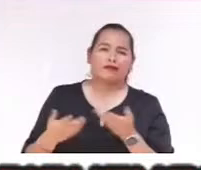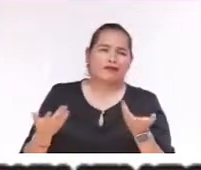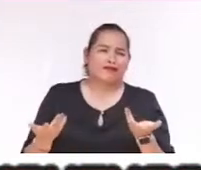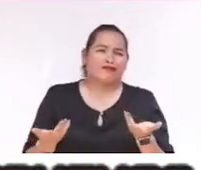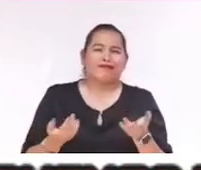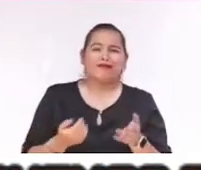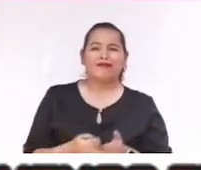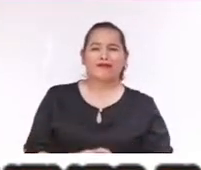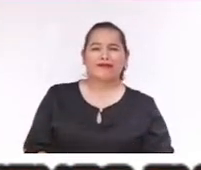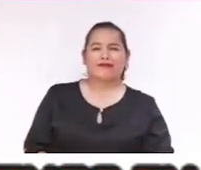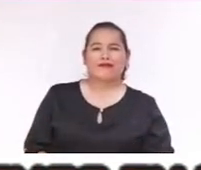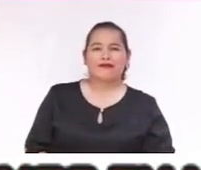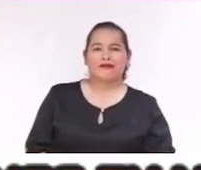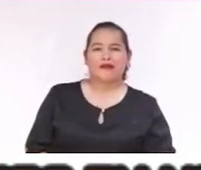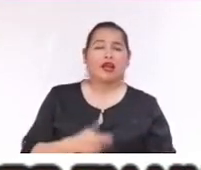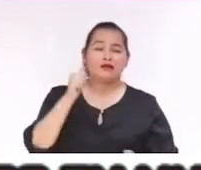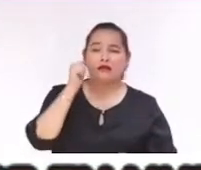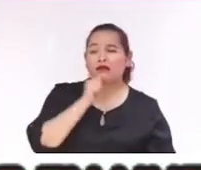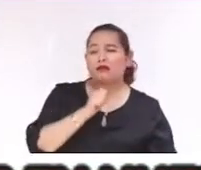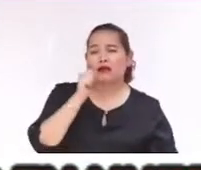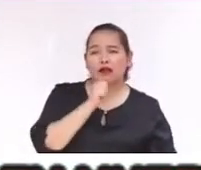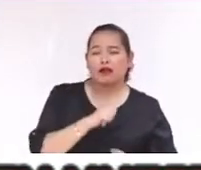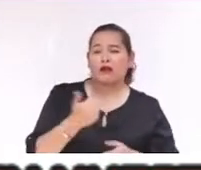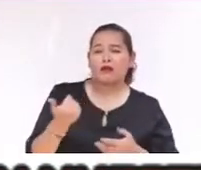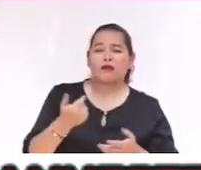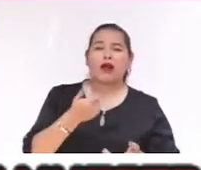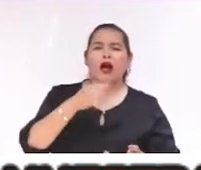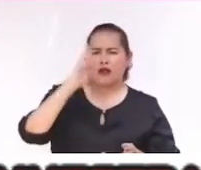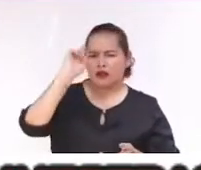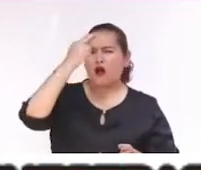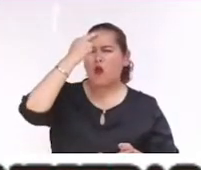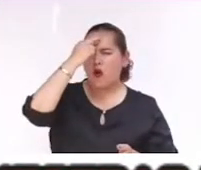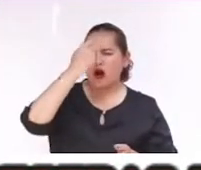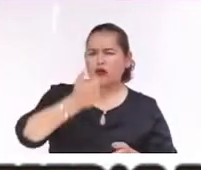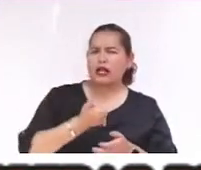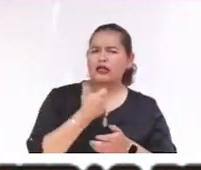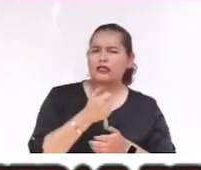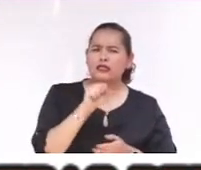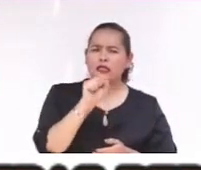Que siempre estuvieron de acuerdo con aumentar el salario mínimo.